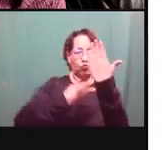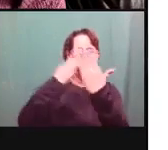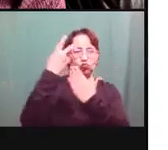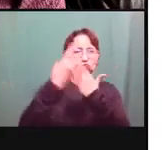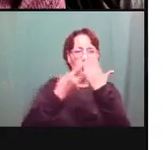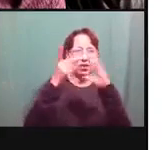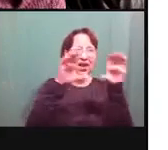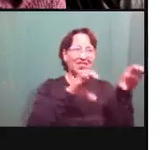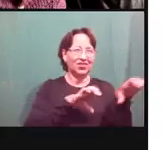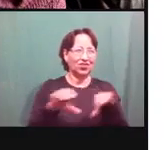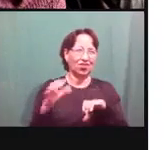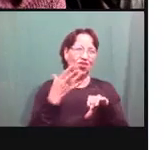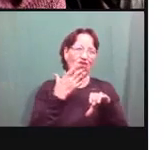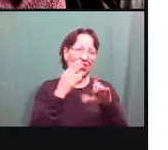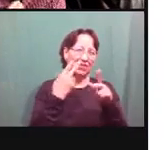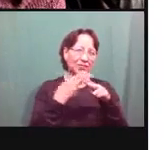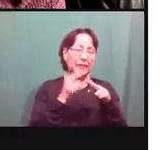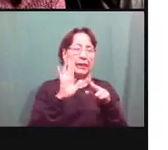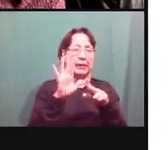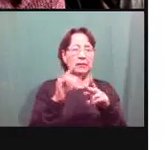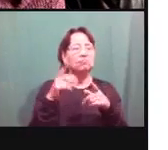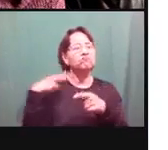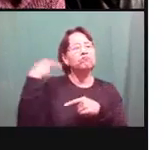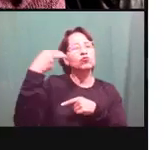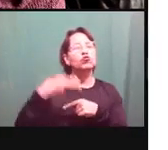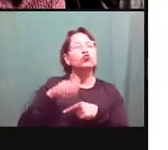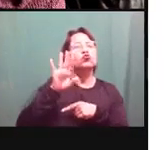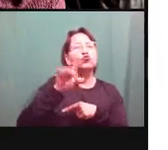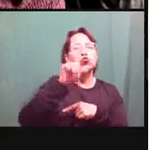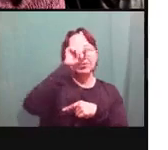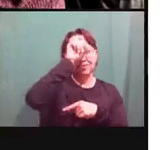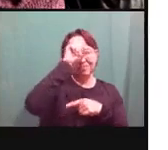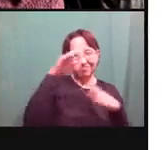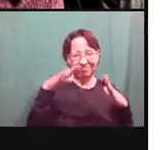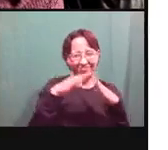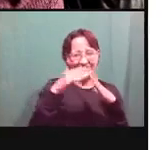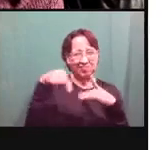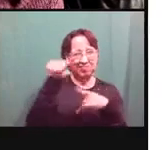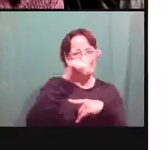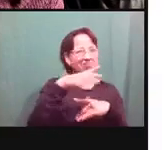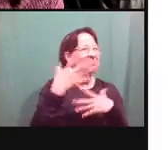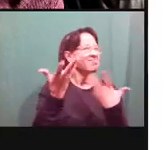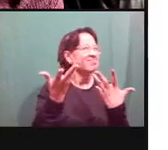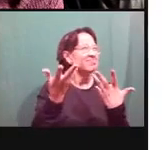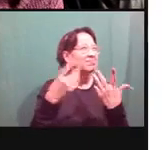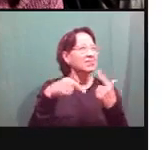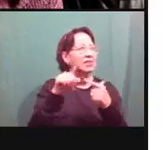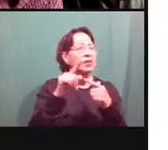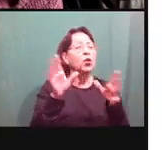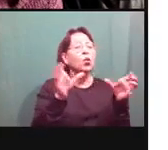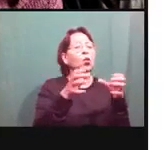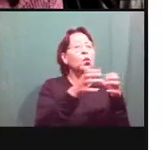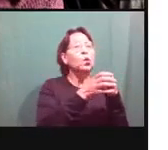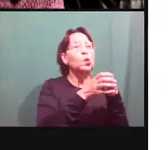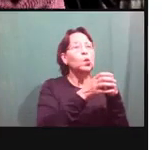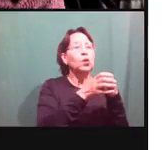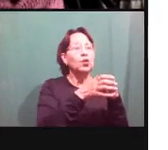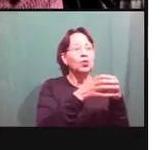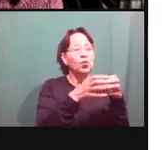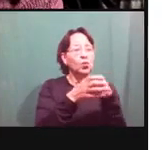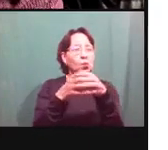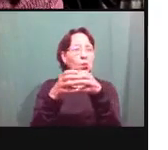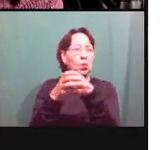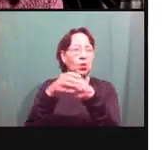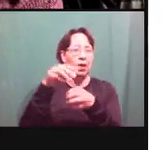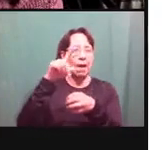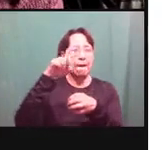Color, y es la historia que tiene el barrio Egipto, ¿no?, con una conformación de las pandillas que tiene casi en